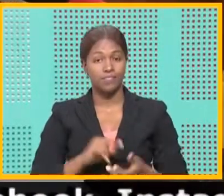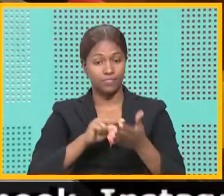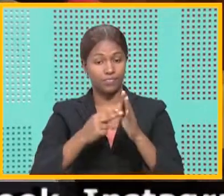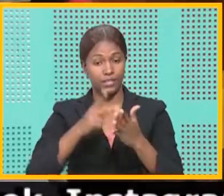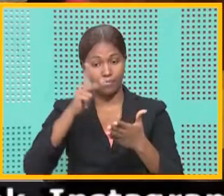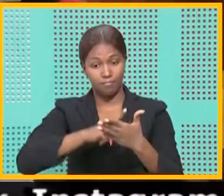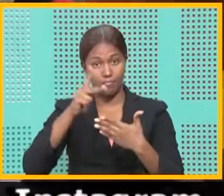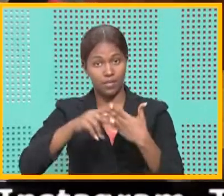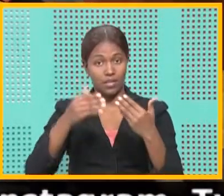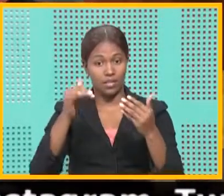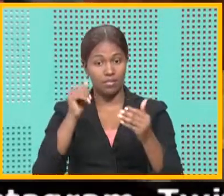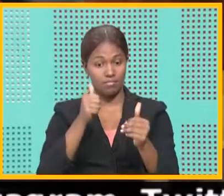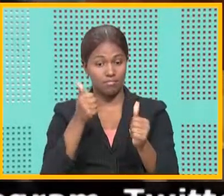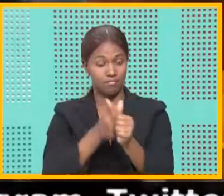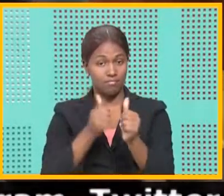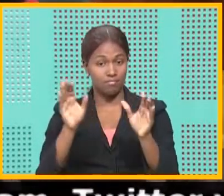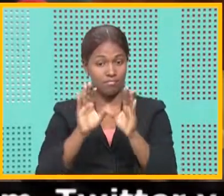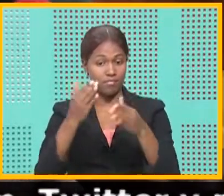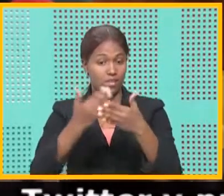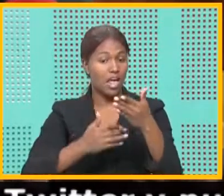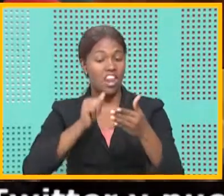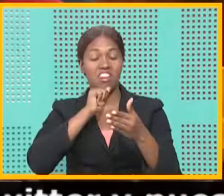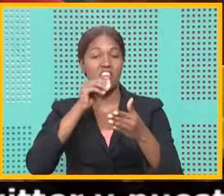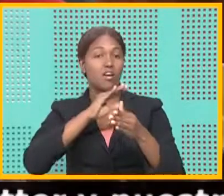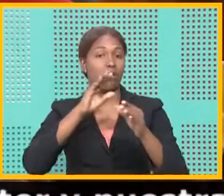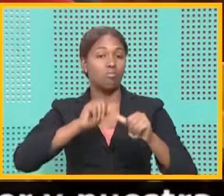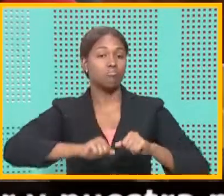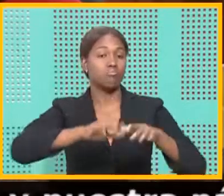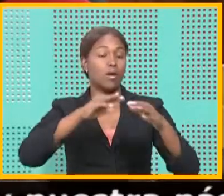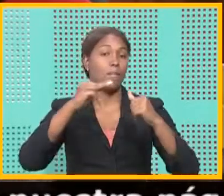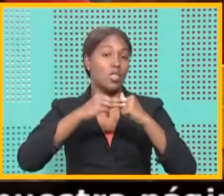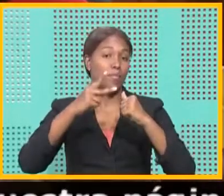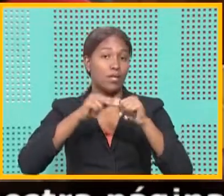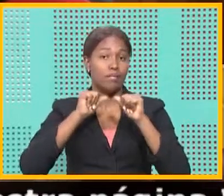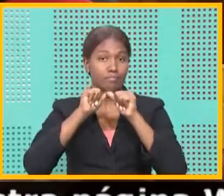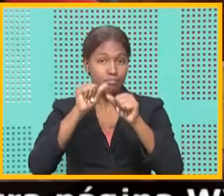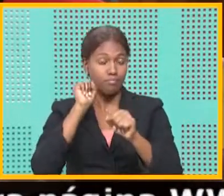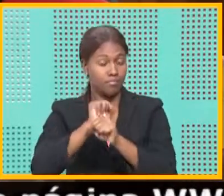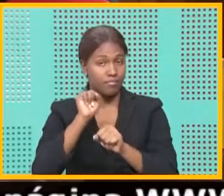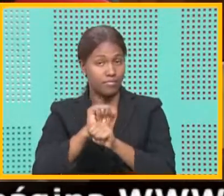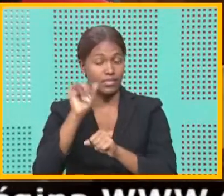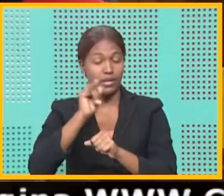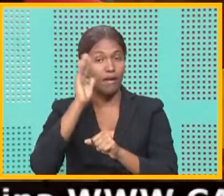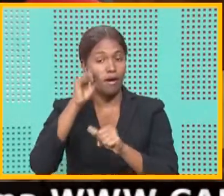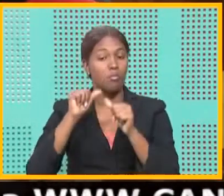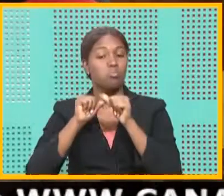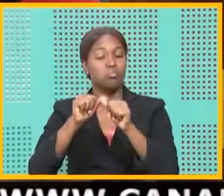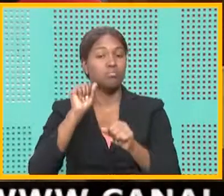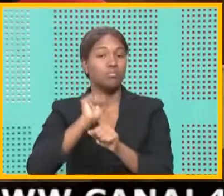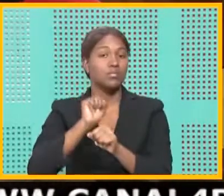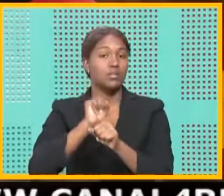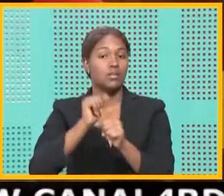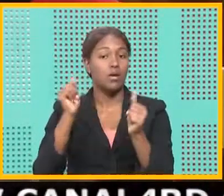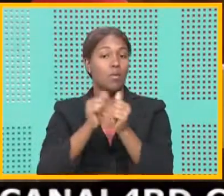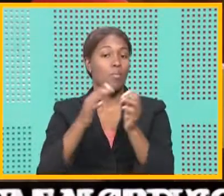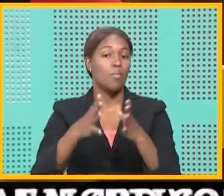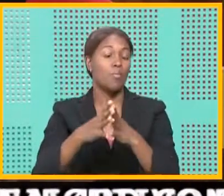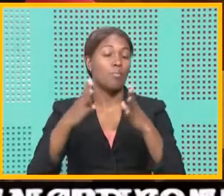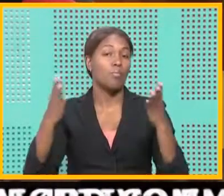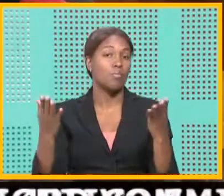programa de titulación definitiva no se ha parado de trabajar, en Monte Plata se sigue trabajando y se continuará trabajando con